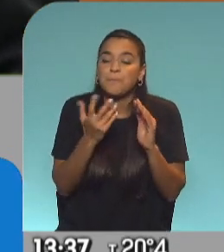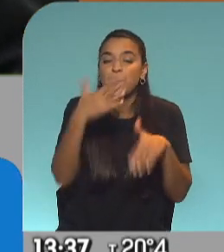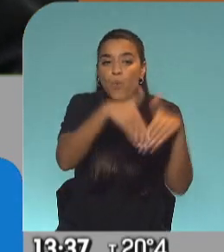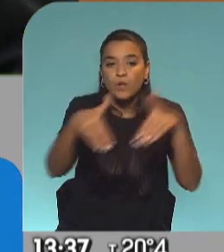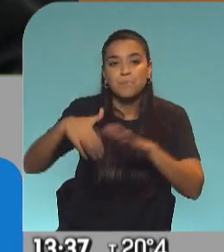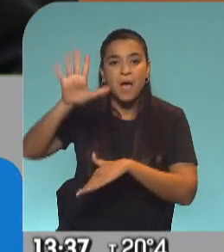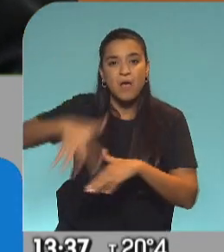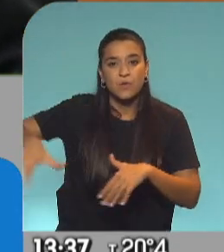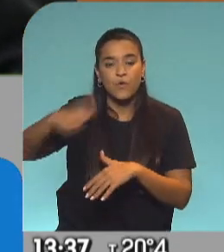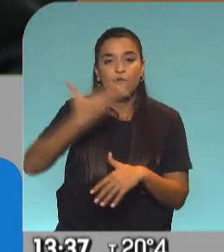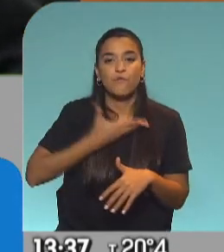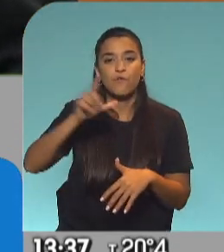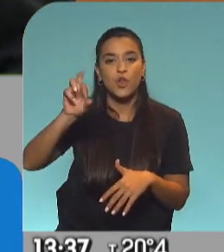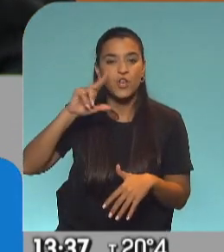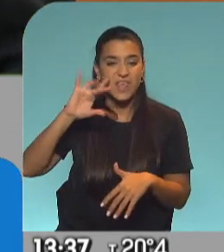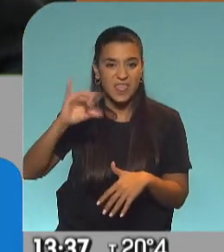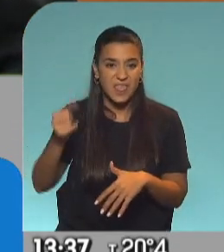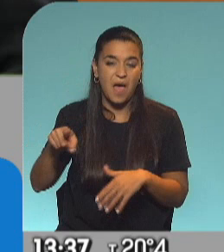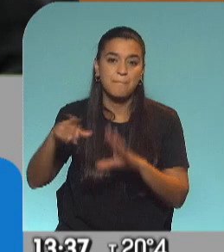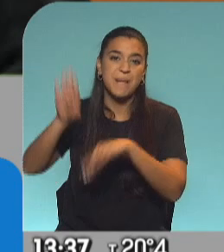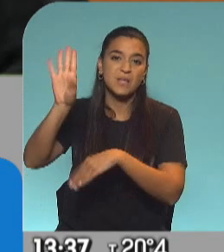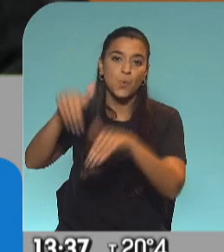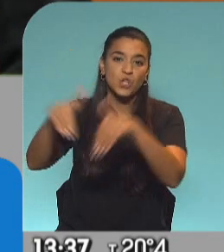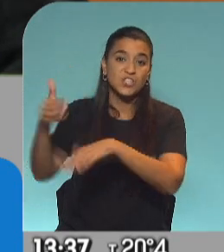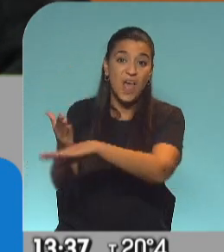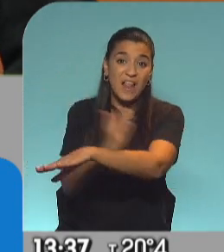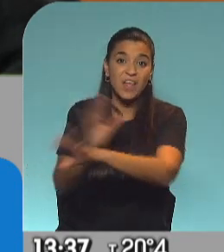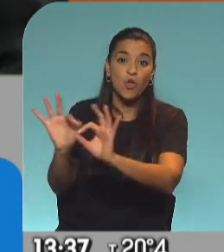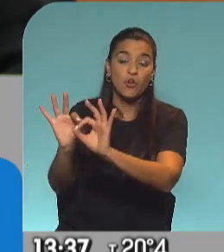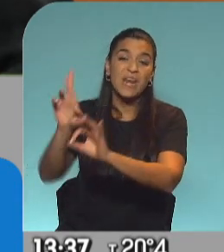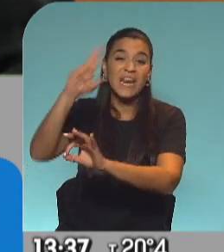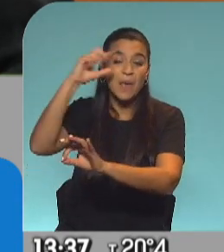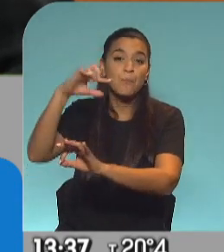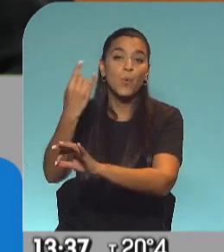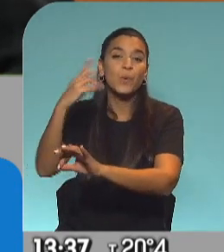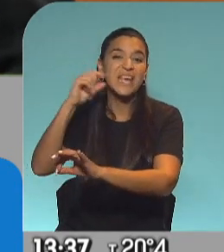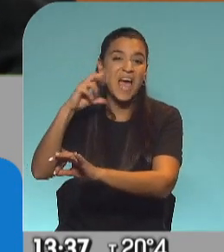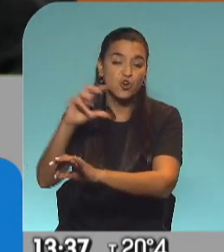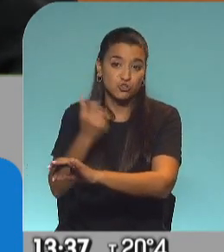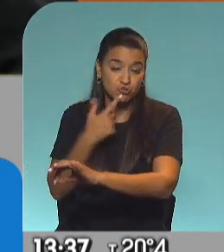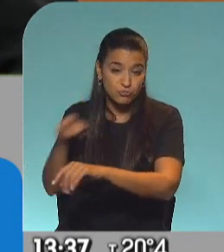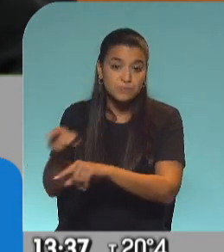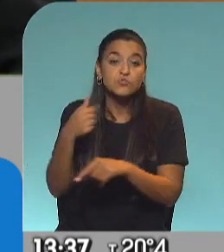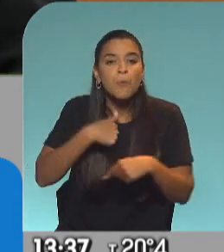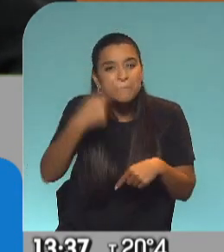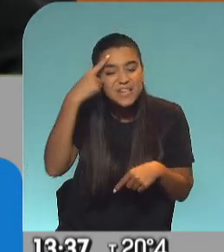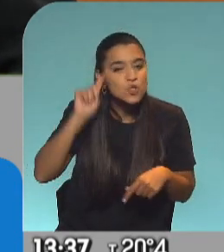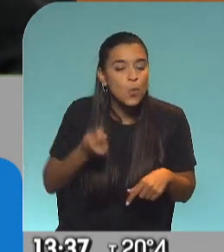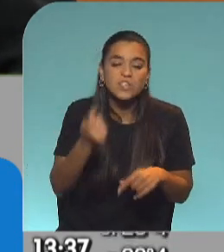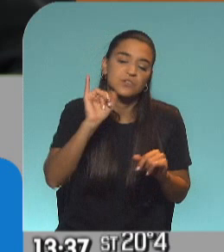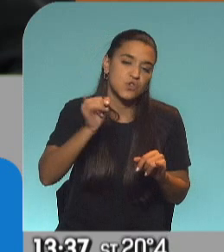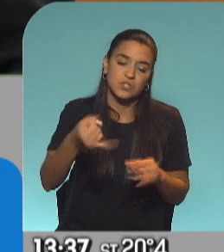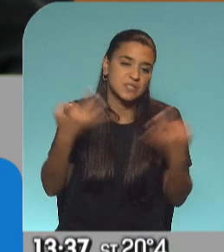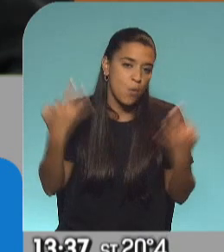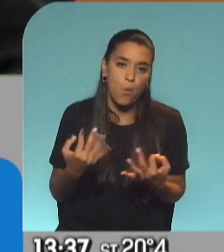Florida, la mitad de los votantes adelantados son republicanos, a mí me parece que la judicialización va a ocurrir sí o sí. Esto